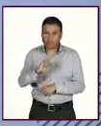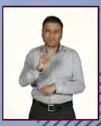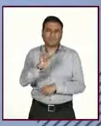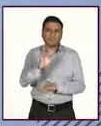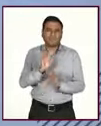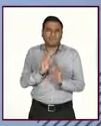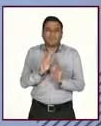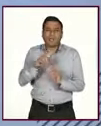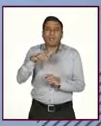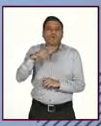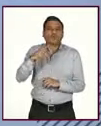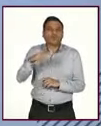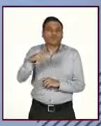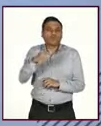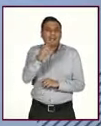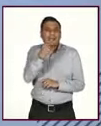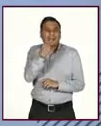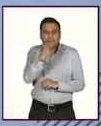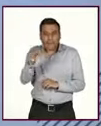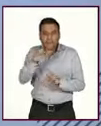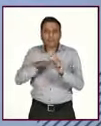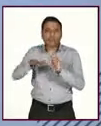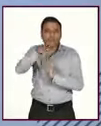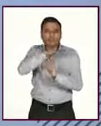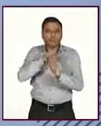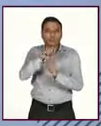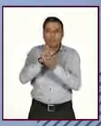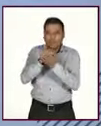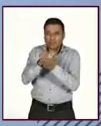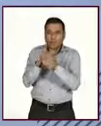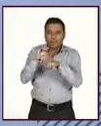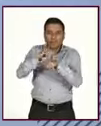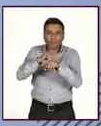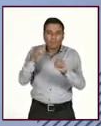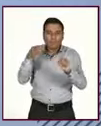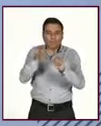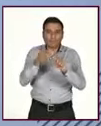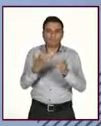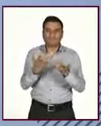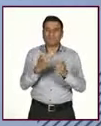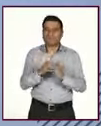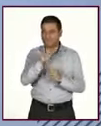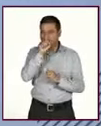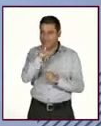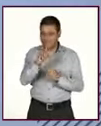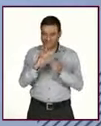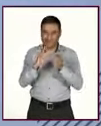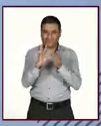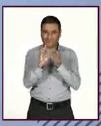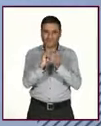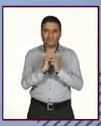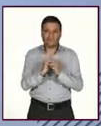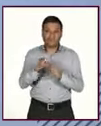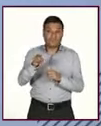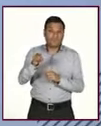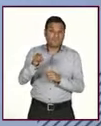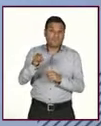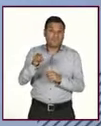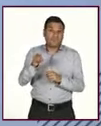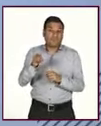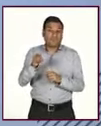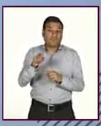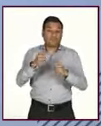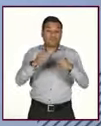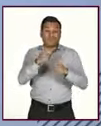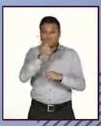partir de sus habilidades, poner las metas, porque a veces, justo lo que decía, el chico o la chica no puede ser, no le gusta tanto la